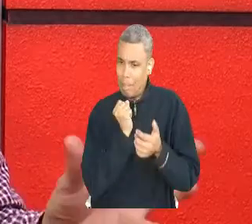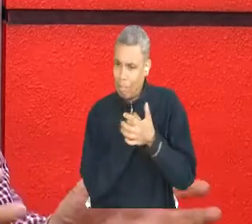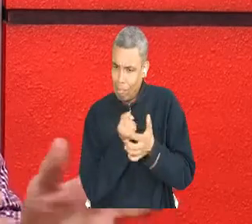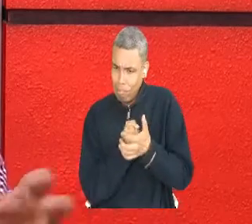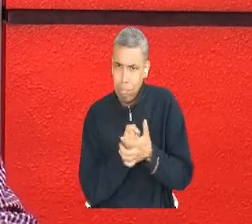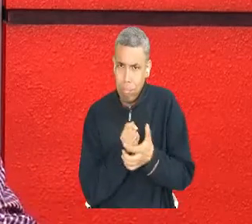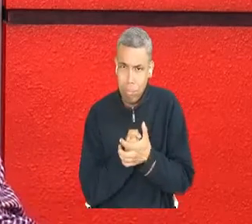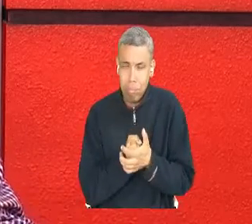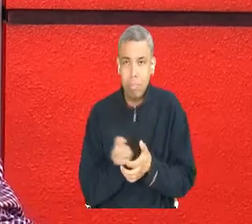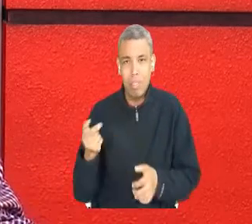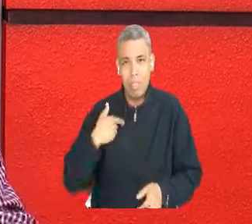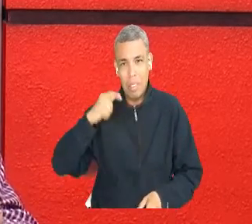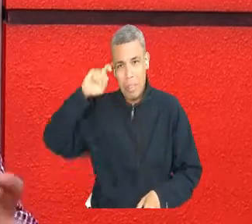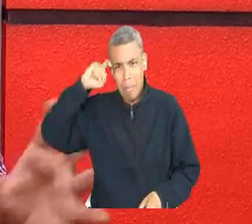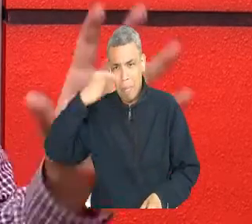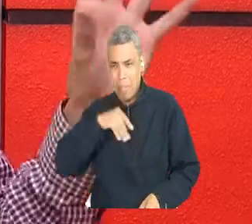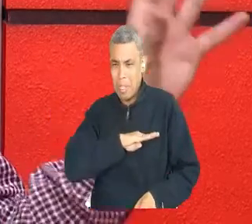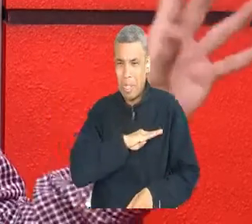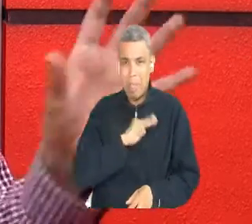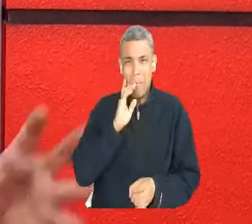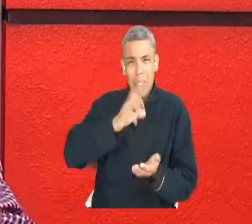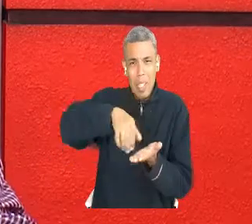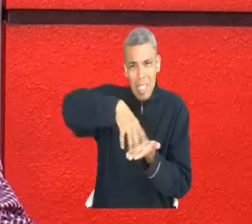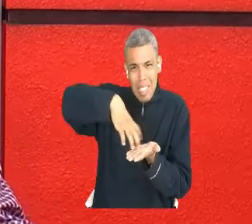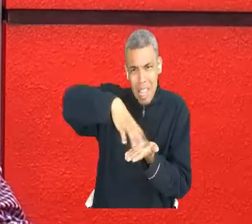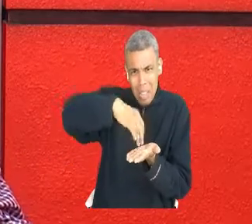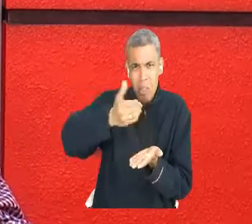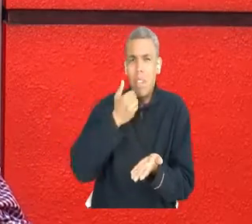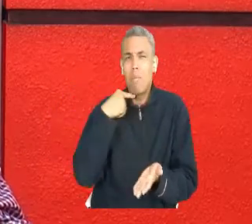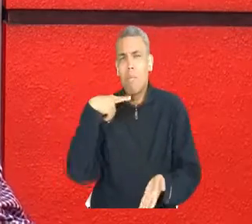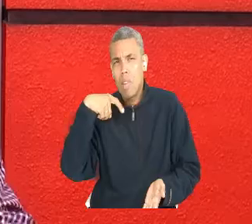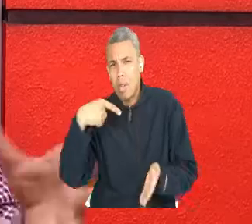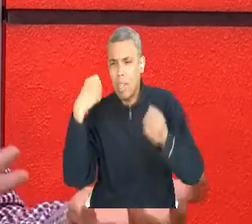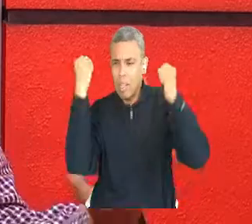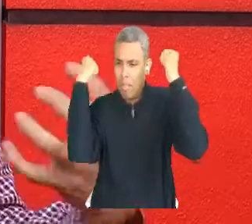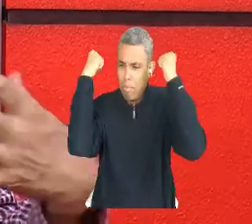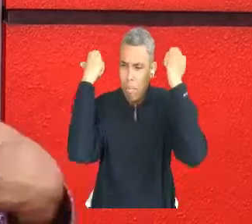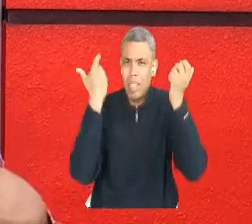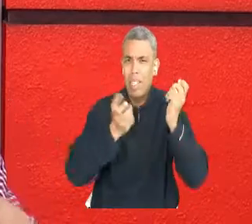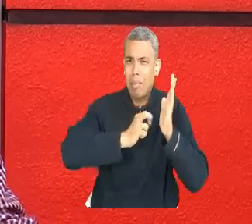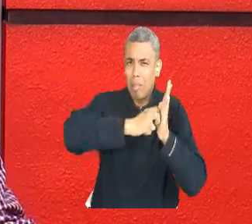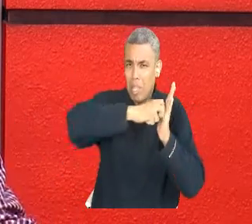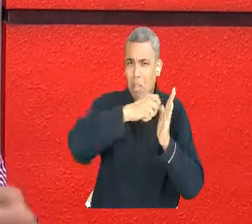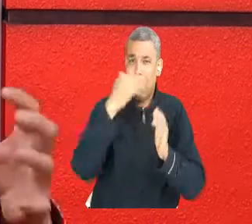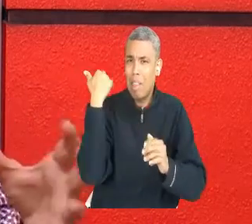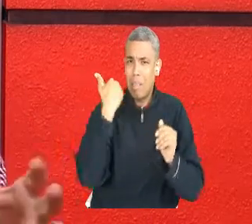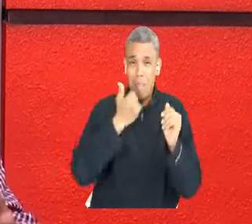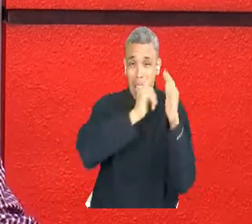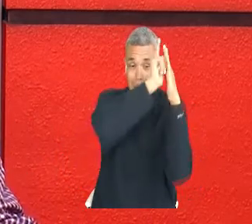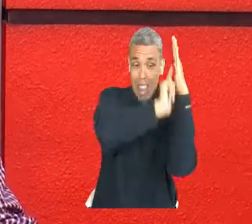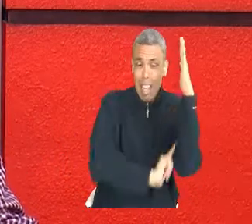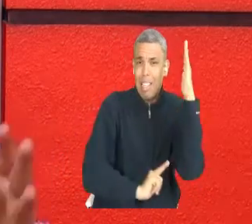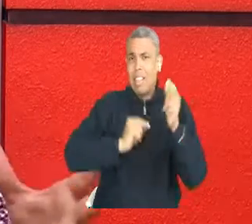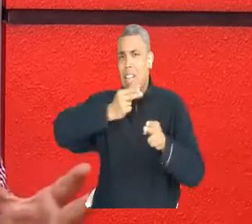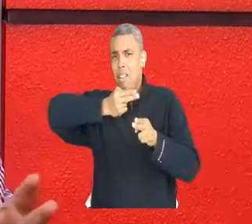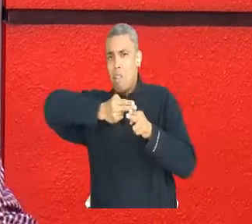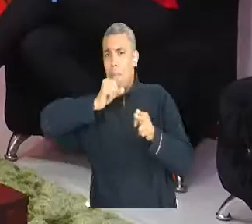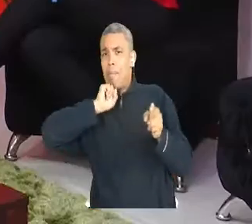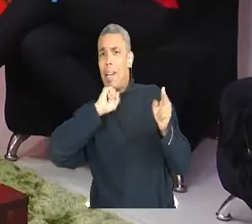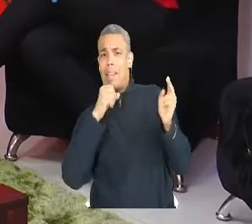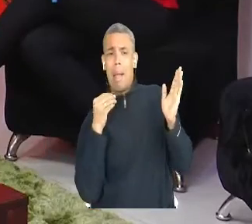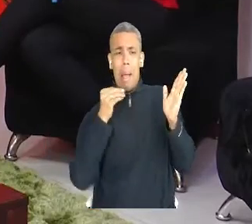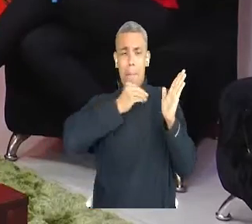en todo el corredor turístico de santander que iba a llegar prácticamente sólo hasta la represa ya logramos que va a arrancar mes afuera incluido como